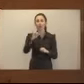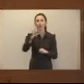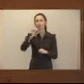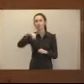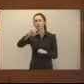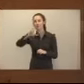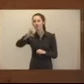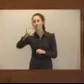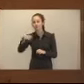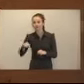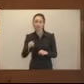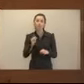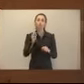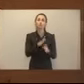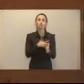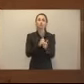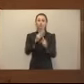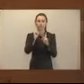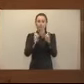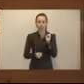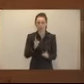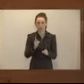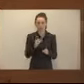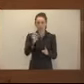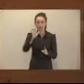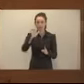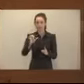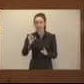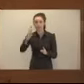Fernández, que como subdirector de prestaciones sanitarias del SESPA,